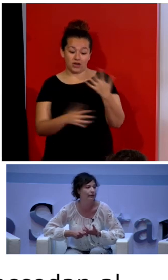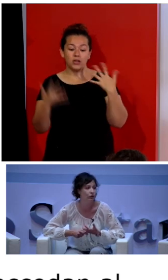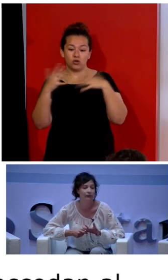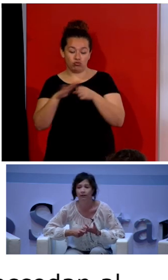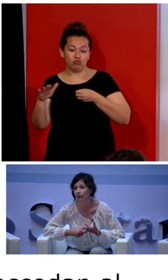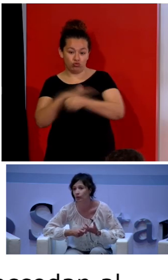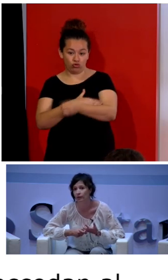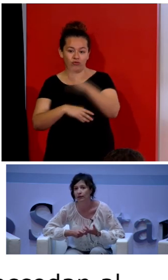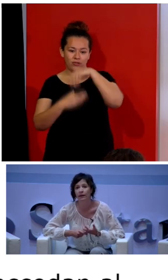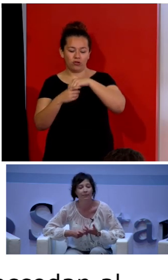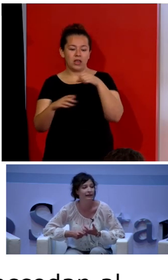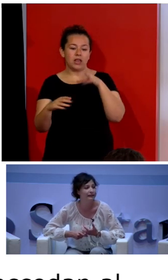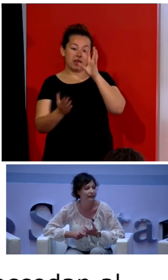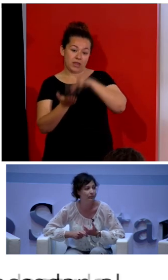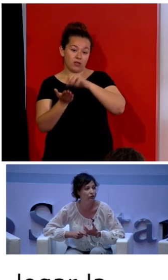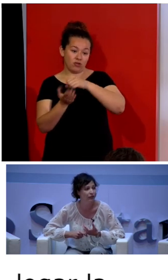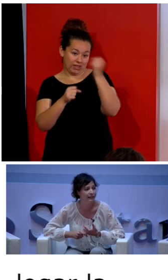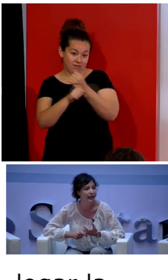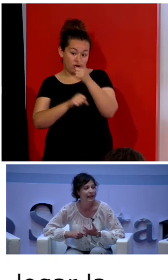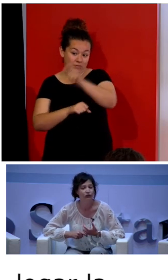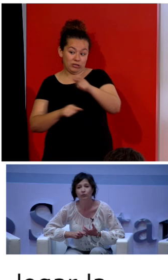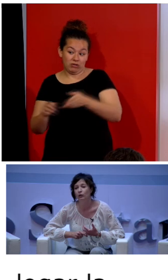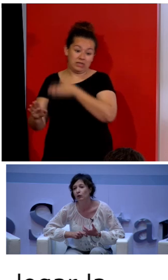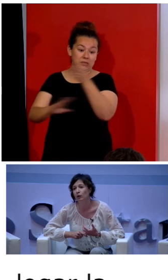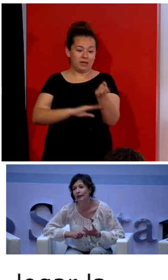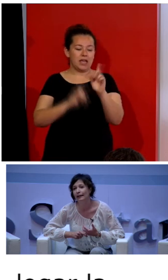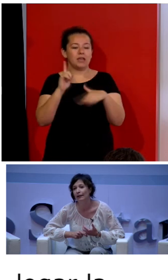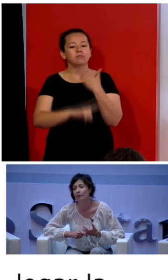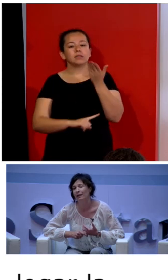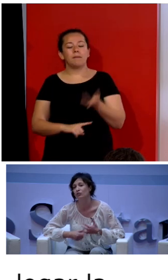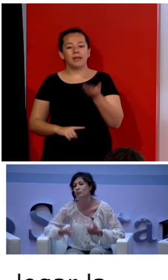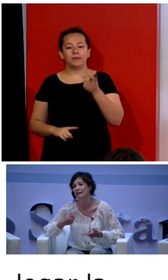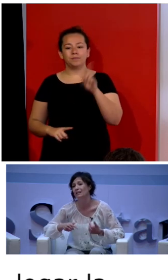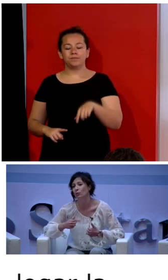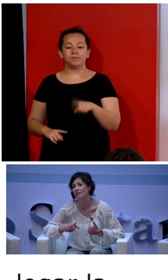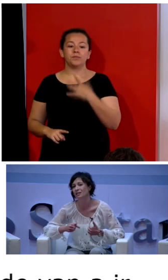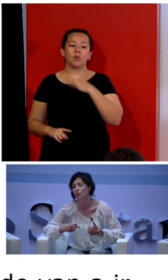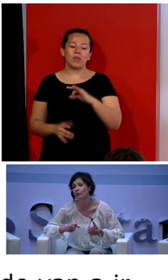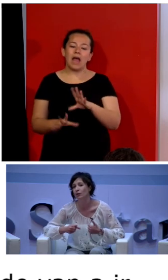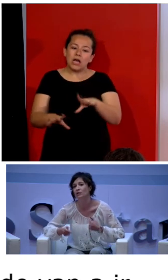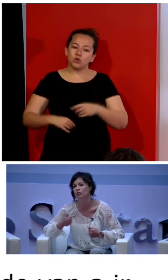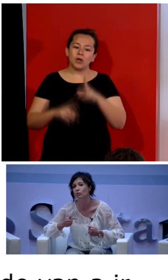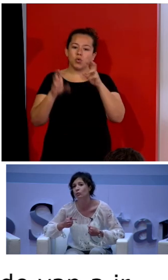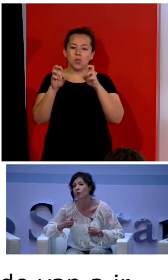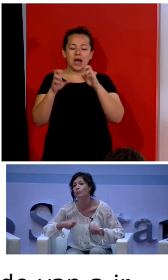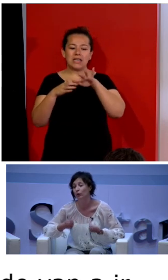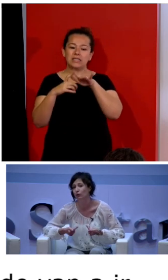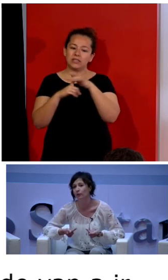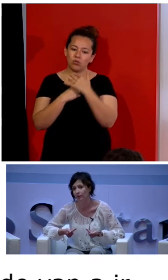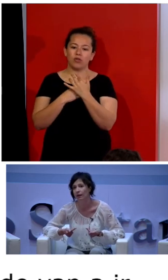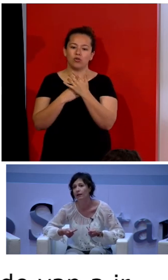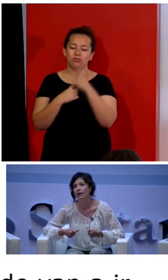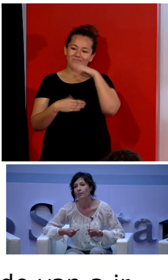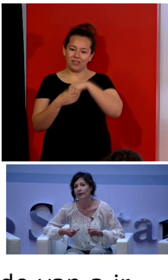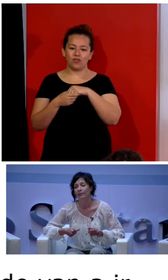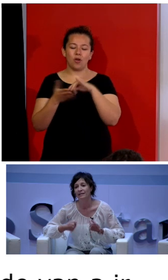en el centro de trabajo donde van a ir estas personas y sobre todo el que puedan asumir esta nueva situación en su proyecto de